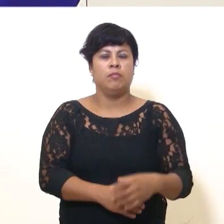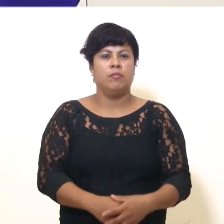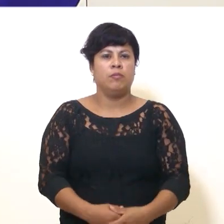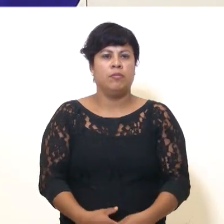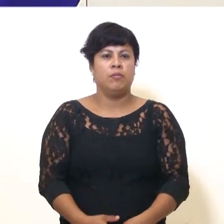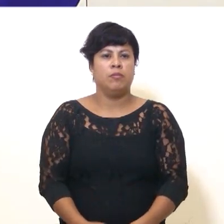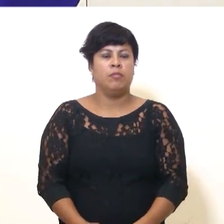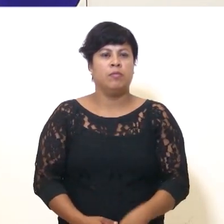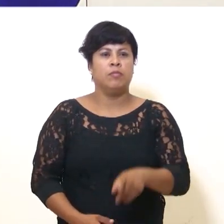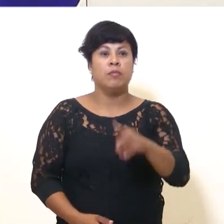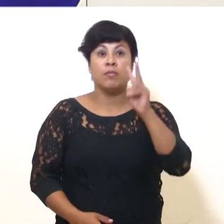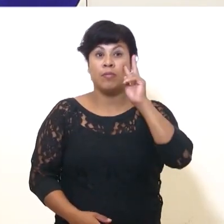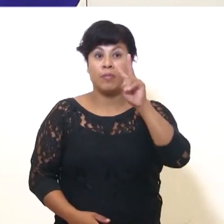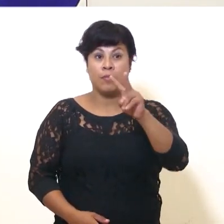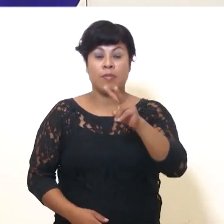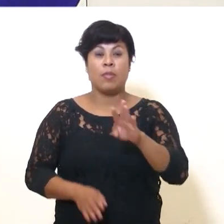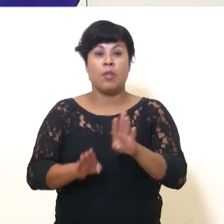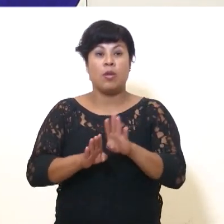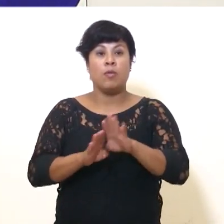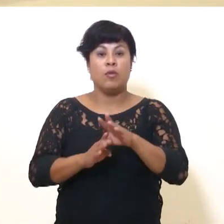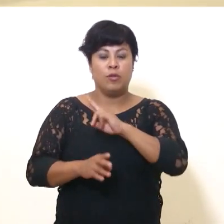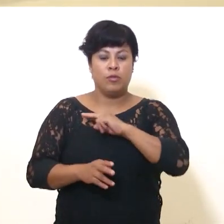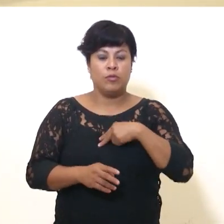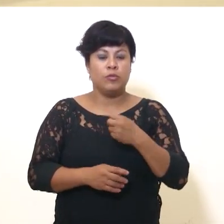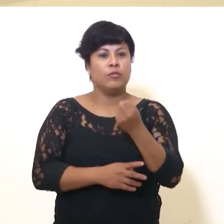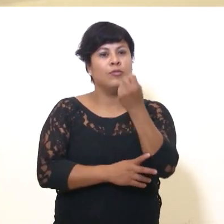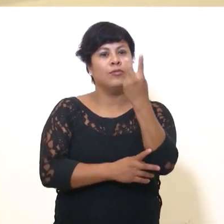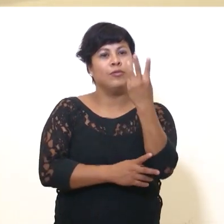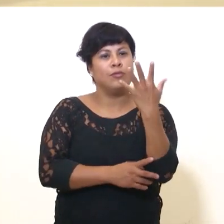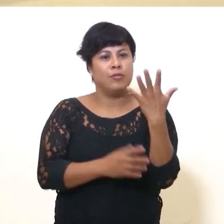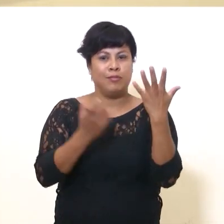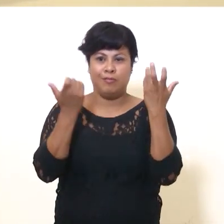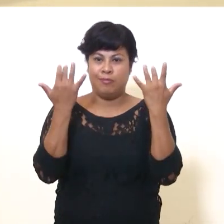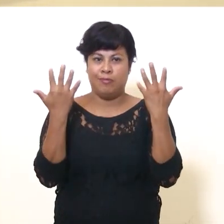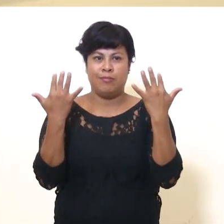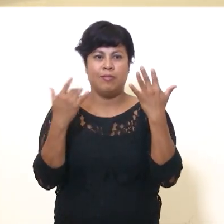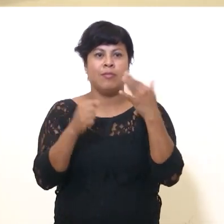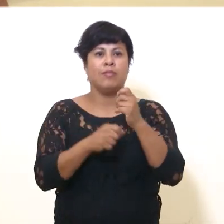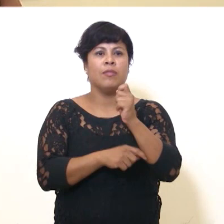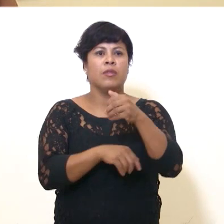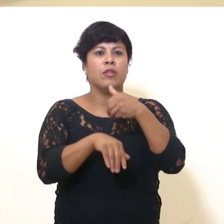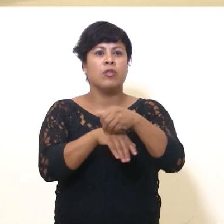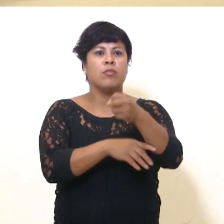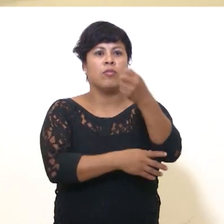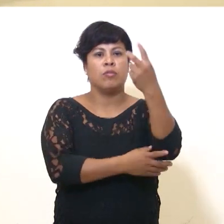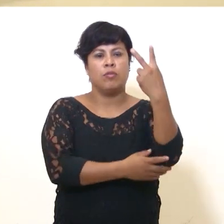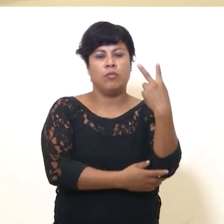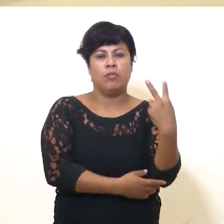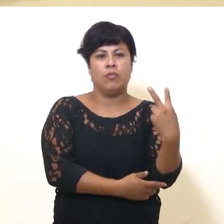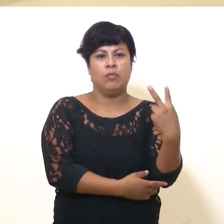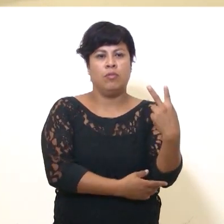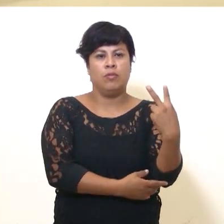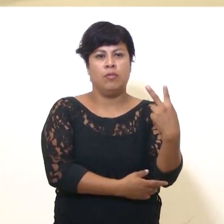Dos. Si lo representáramos con nuestros deditos, este sería el número